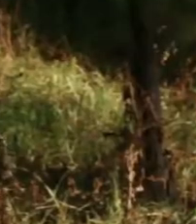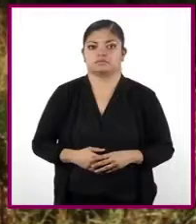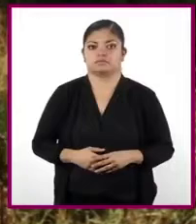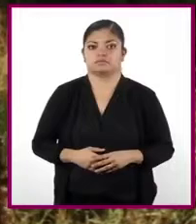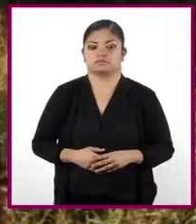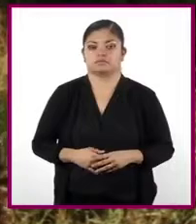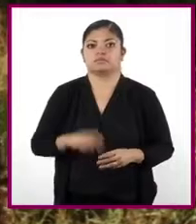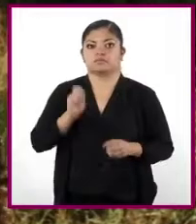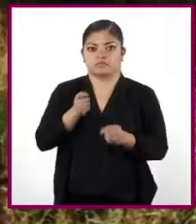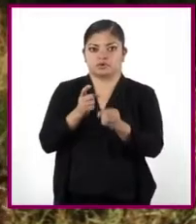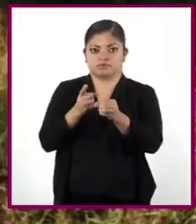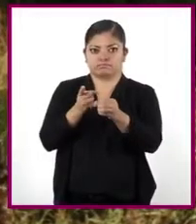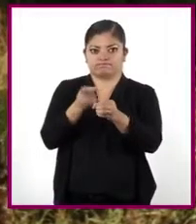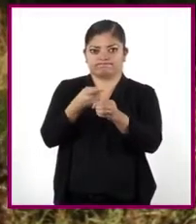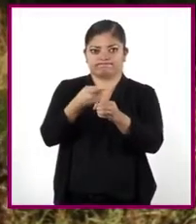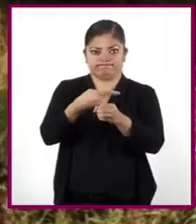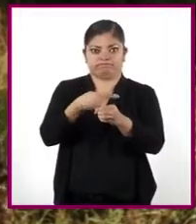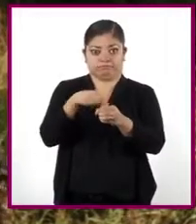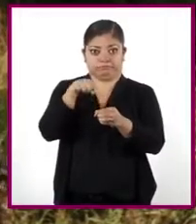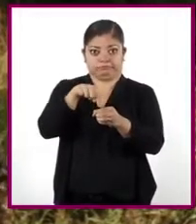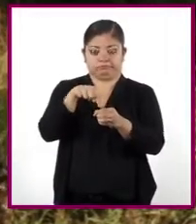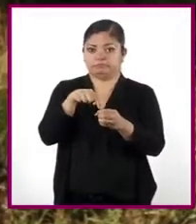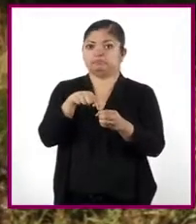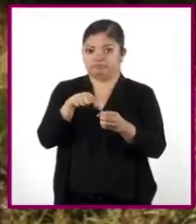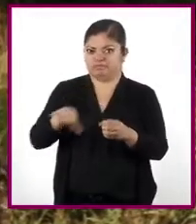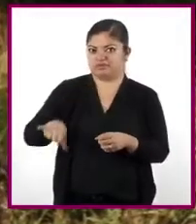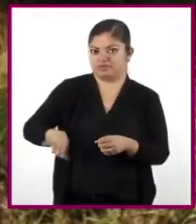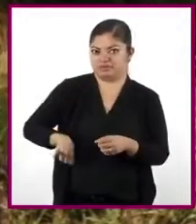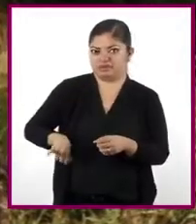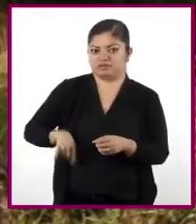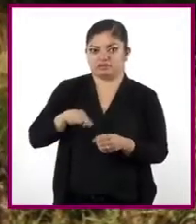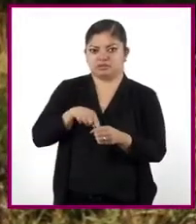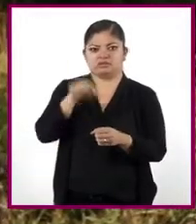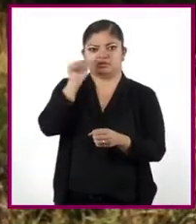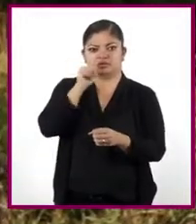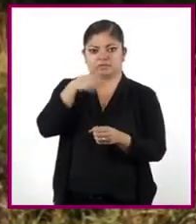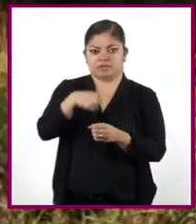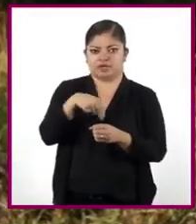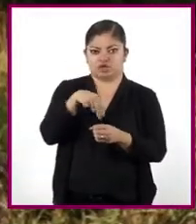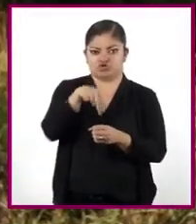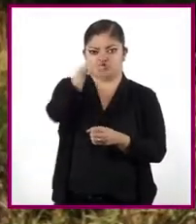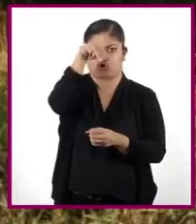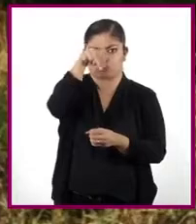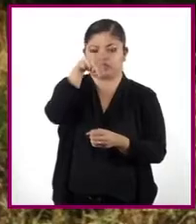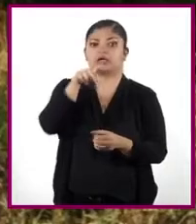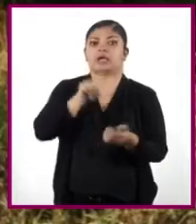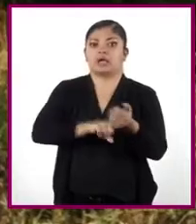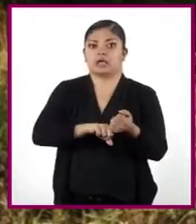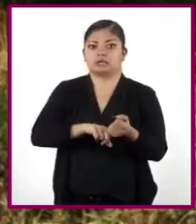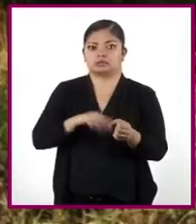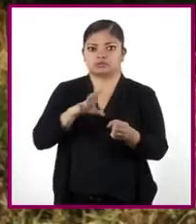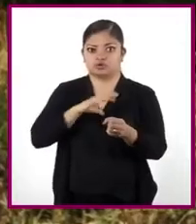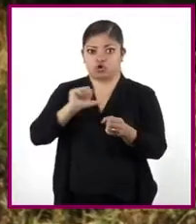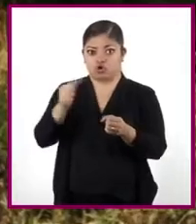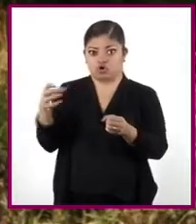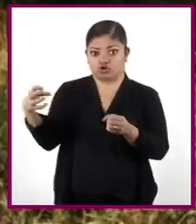Las brújulas son instrumentos muy interesantes. Siempre apuntan hacia el norte, salvo cuando hay un imán cerca de